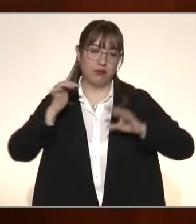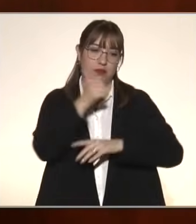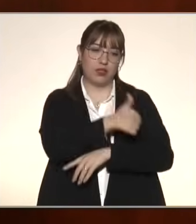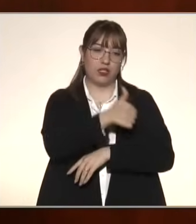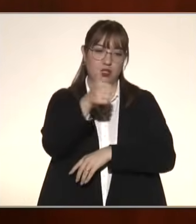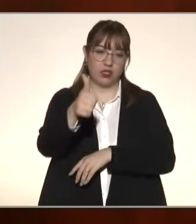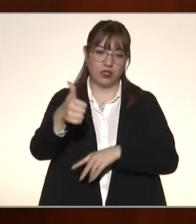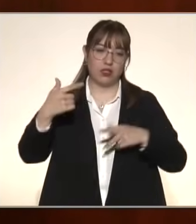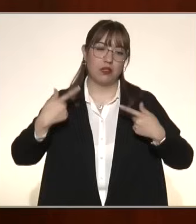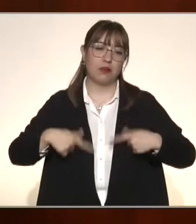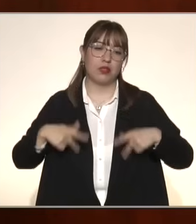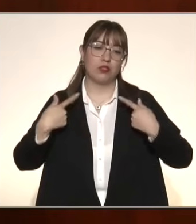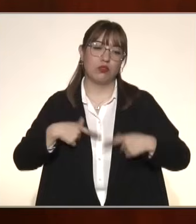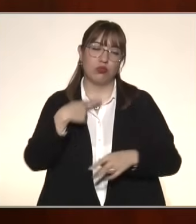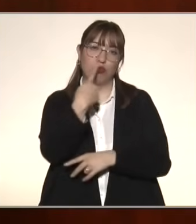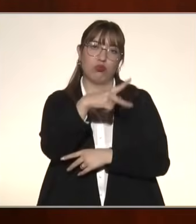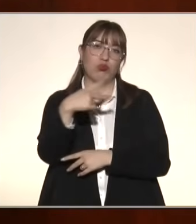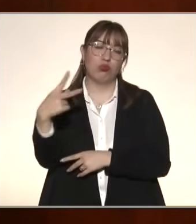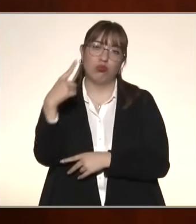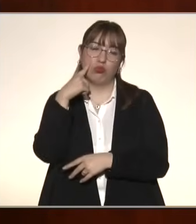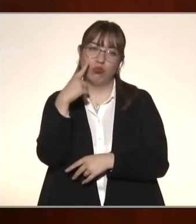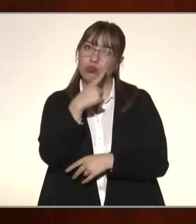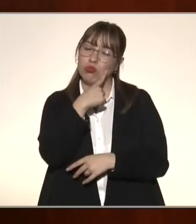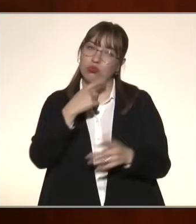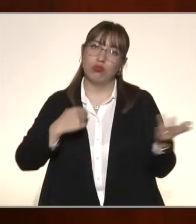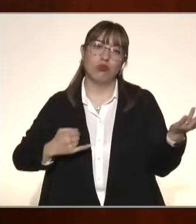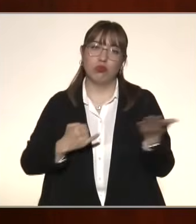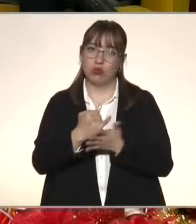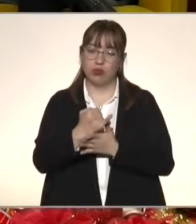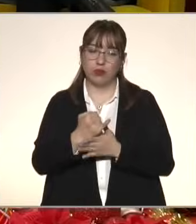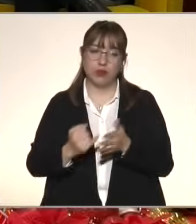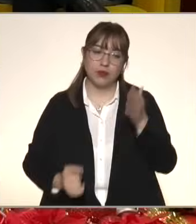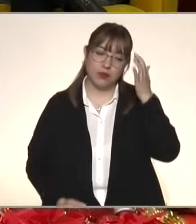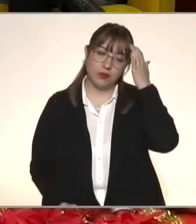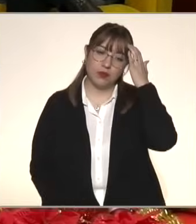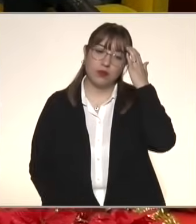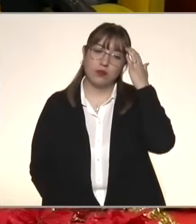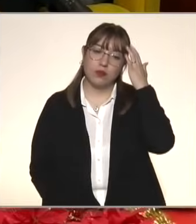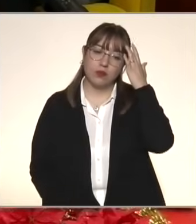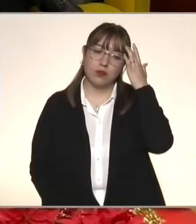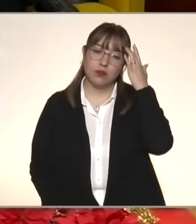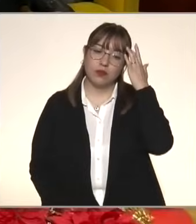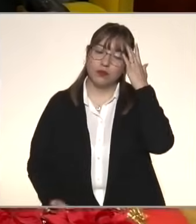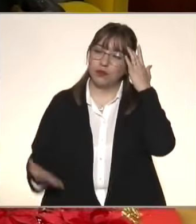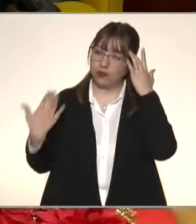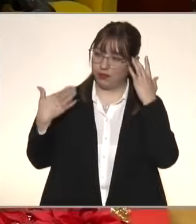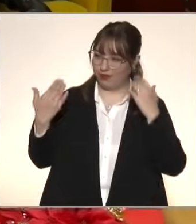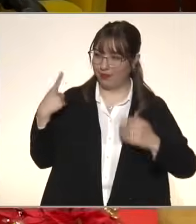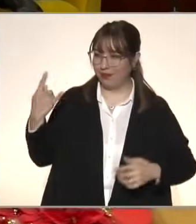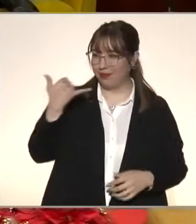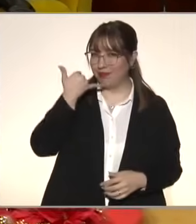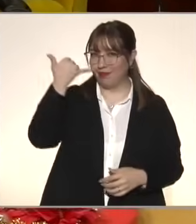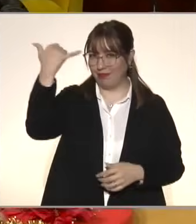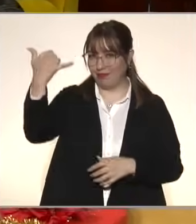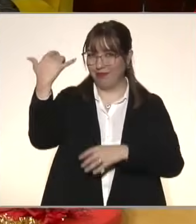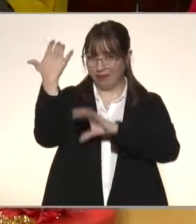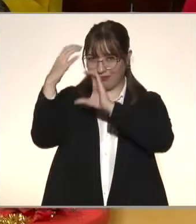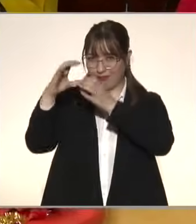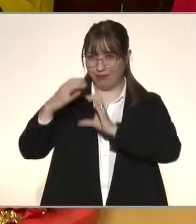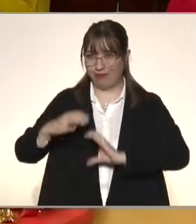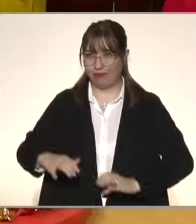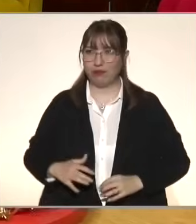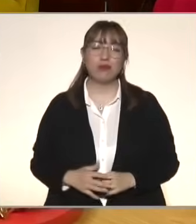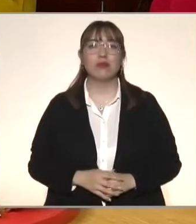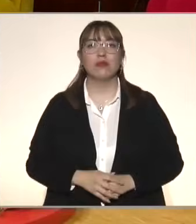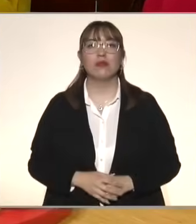nos metamos a querer controlar a otros. Lo que pasa es que escuchábamos, tú comentabas, Gaby, también en las llamadas, como esta necesidad de